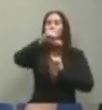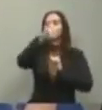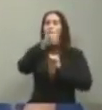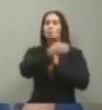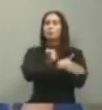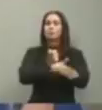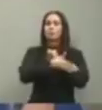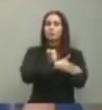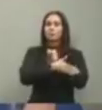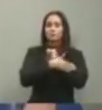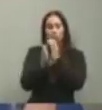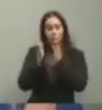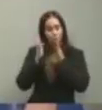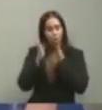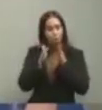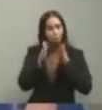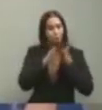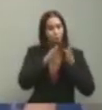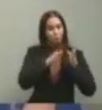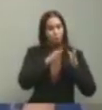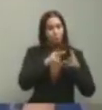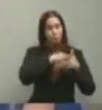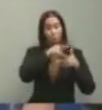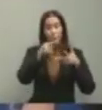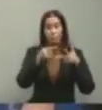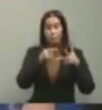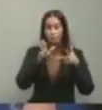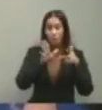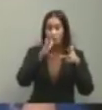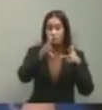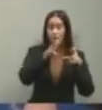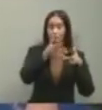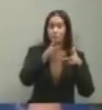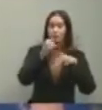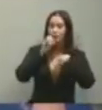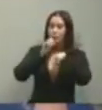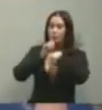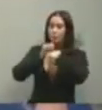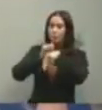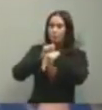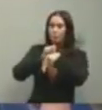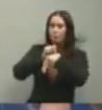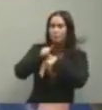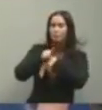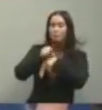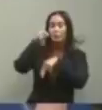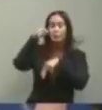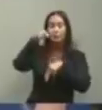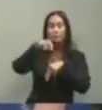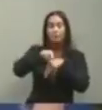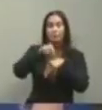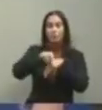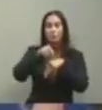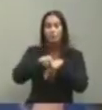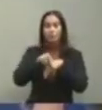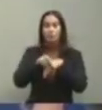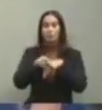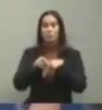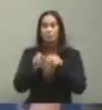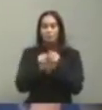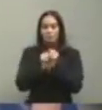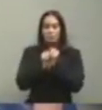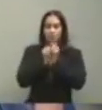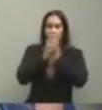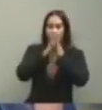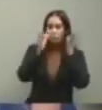se esté preparando en sus tres escenarios del mensaje no es de que esto vaya a hacer algo una bomba